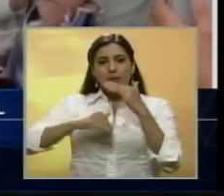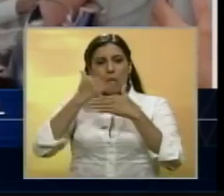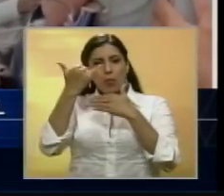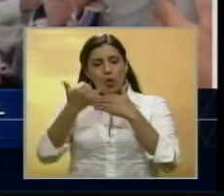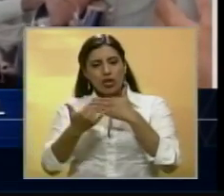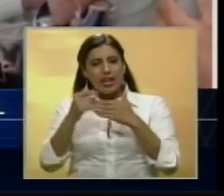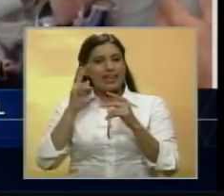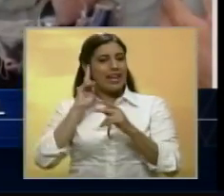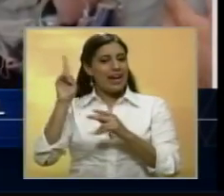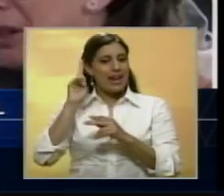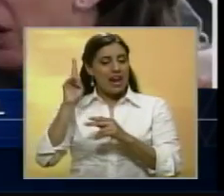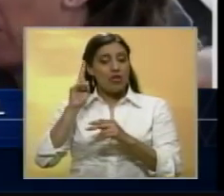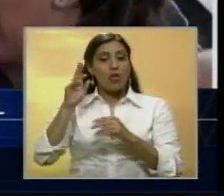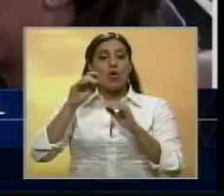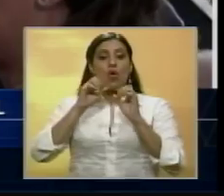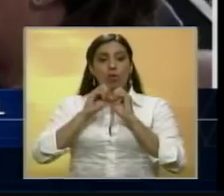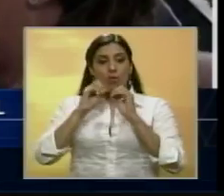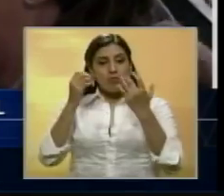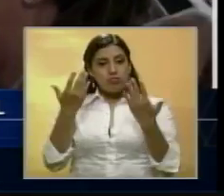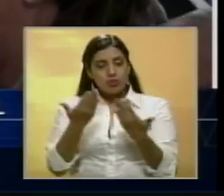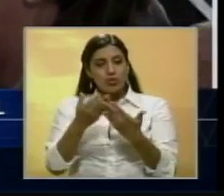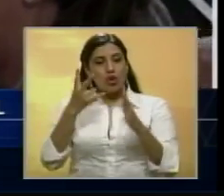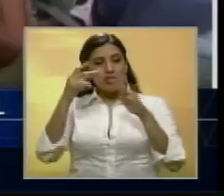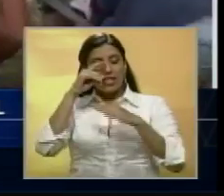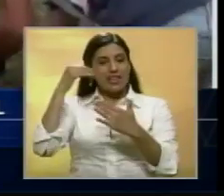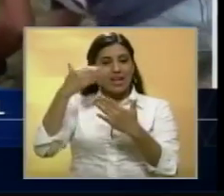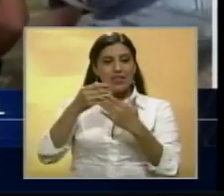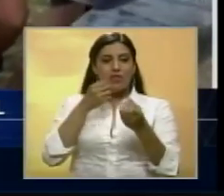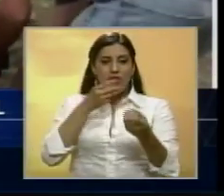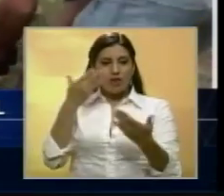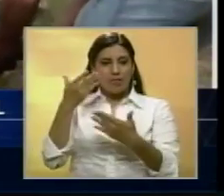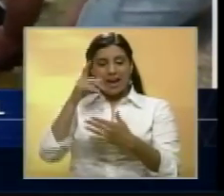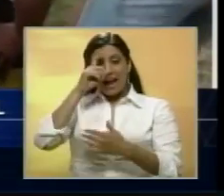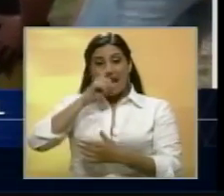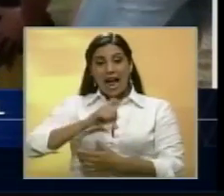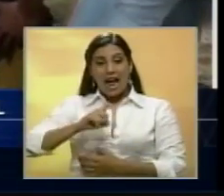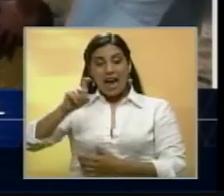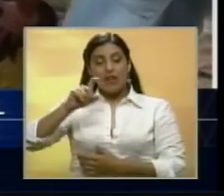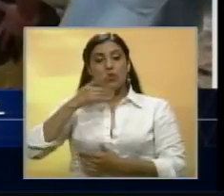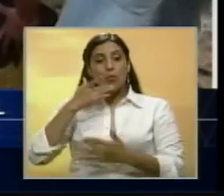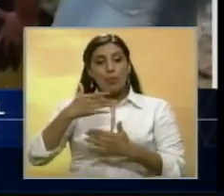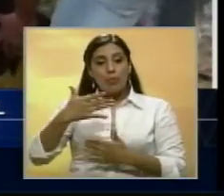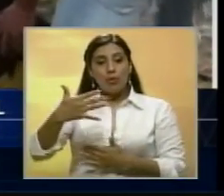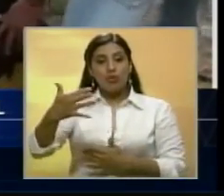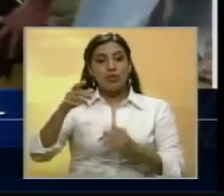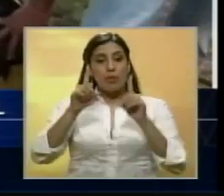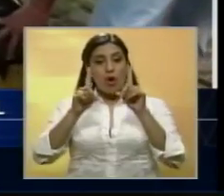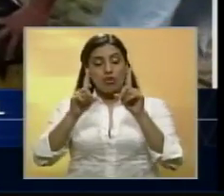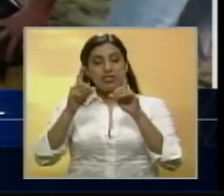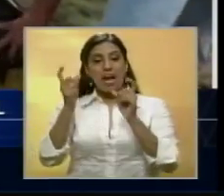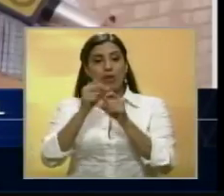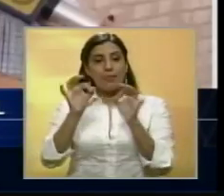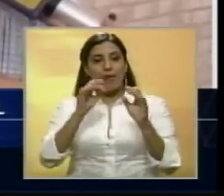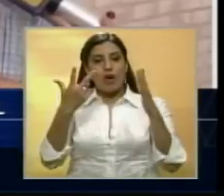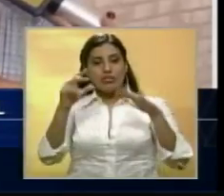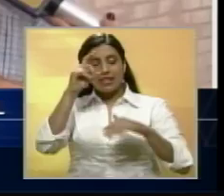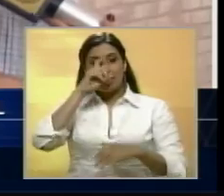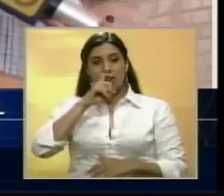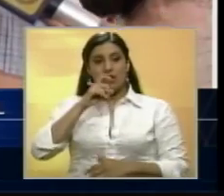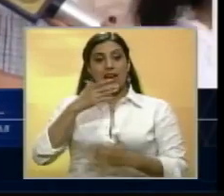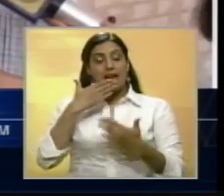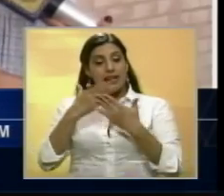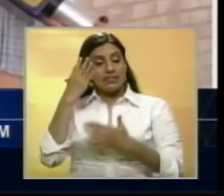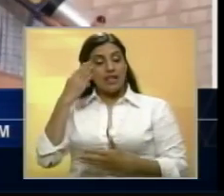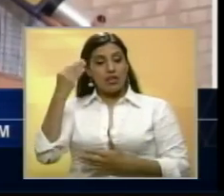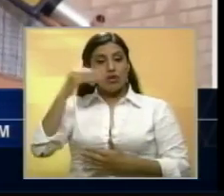proyecto radial, la vuelta al mundo en 80 años, en alusión a la edad que cumpliría el próximo 11 de agosto. Gracias a